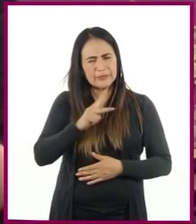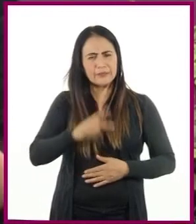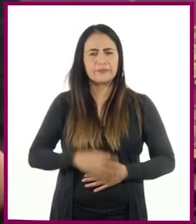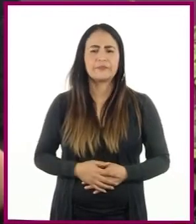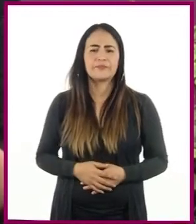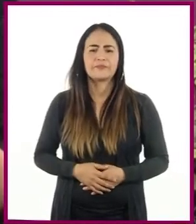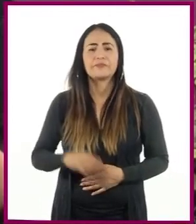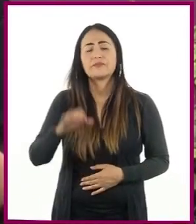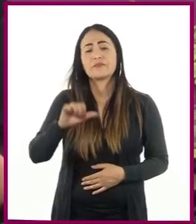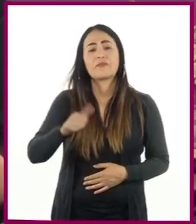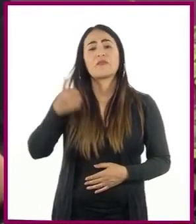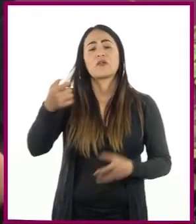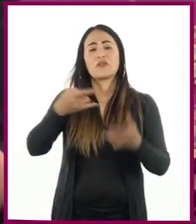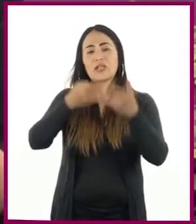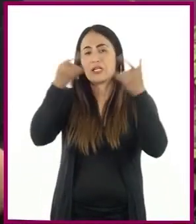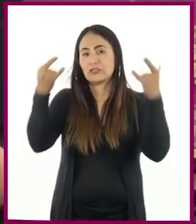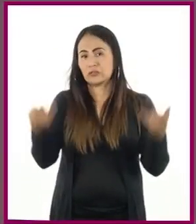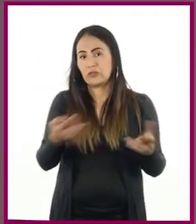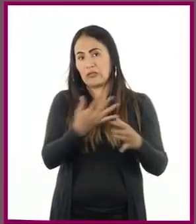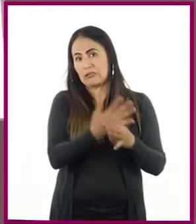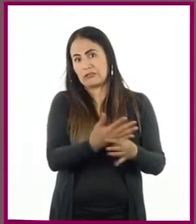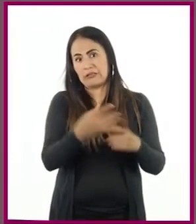Otro testimonio decía lo contrario.